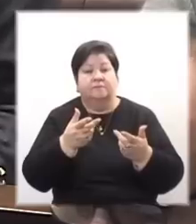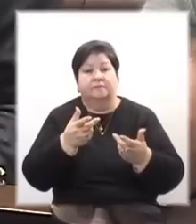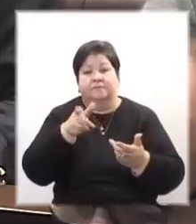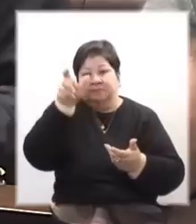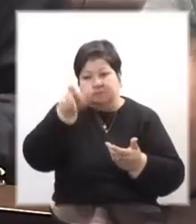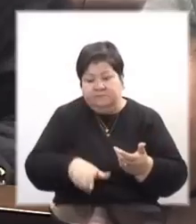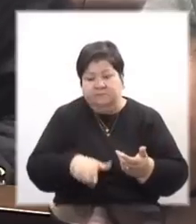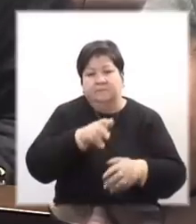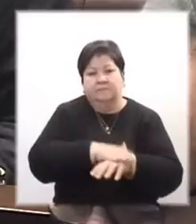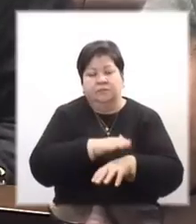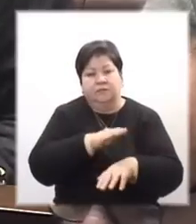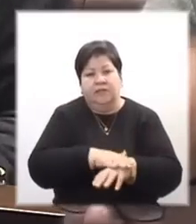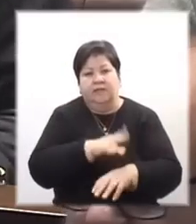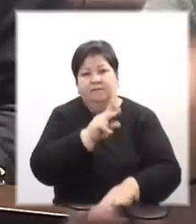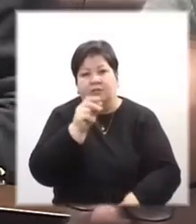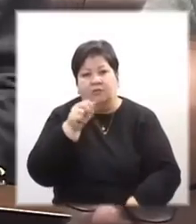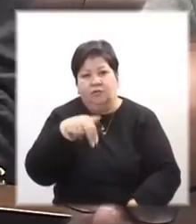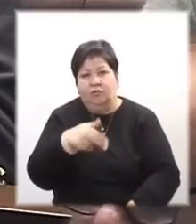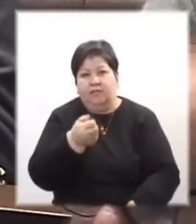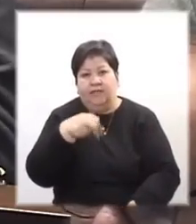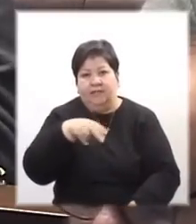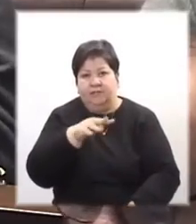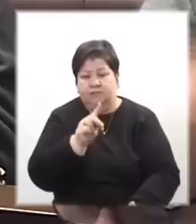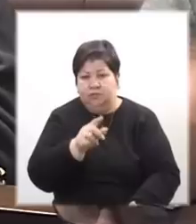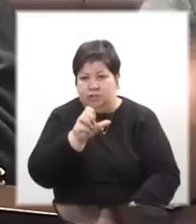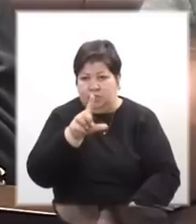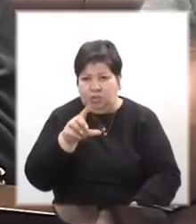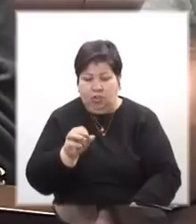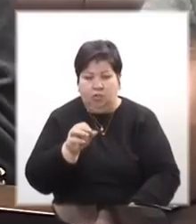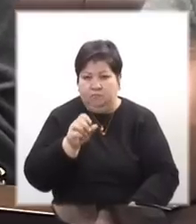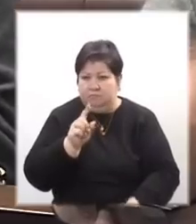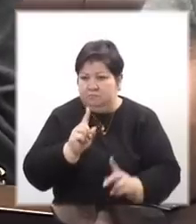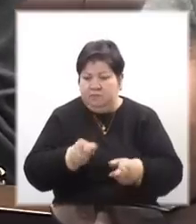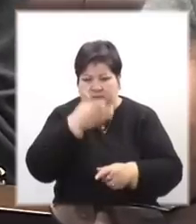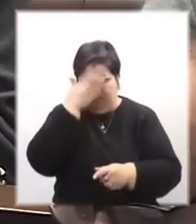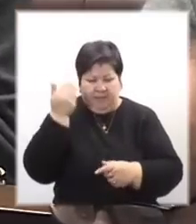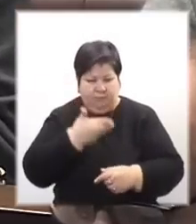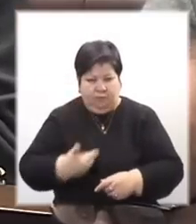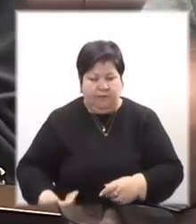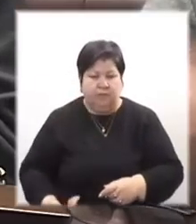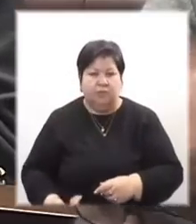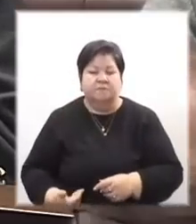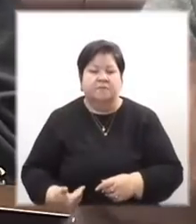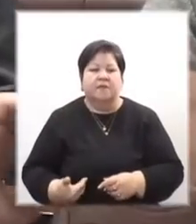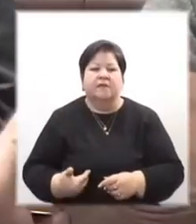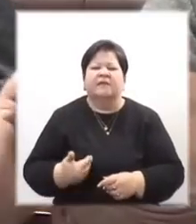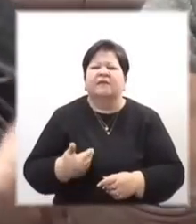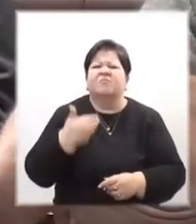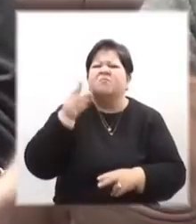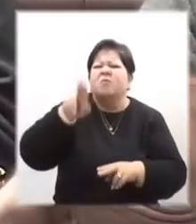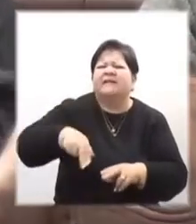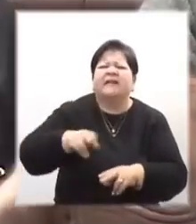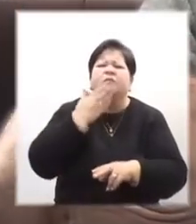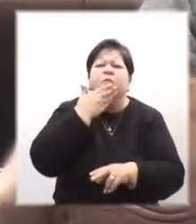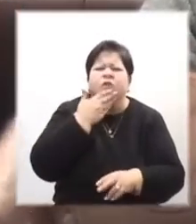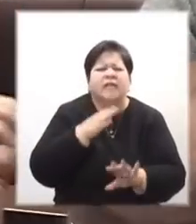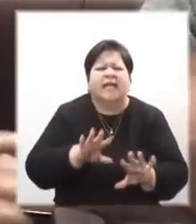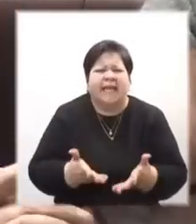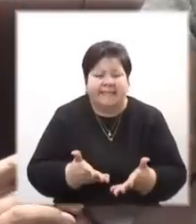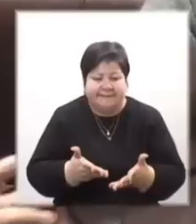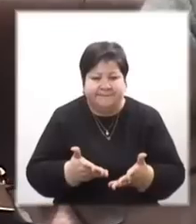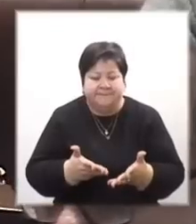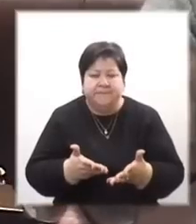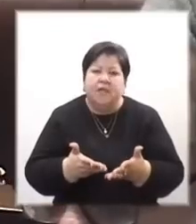es el mismo que estaba durante los periodos del Frente Amplio, ¿cómo se define una muerte dudosa? Bueno, textual dice así: son situaciones